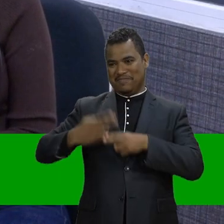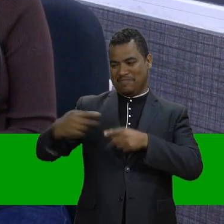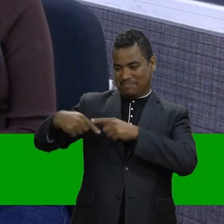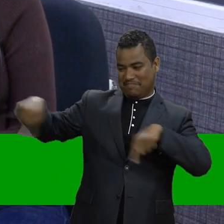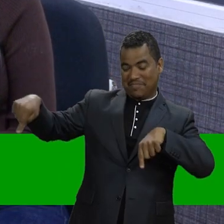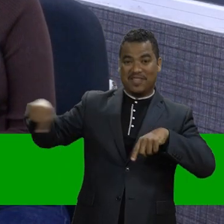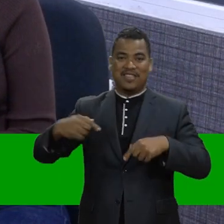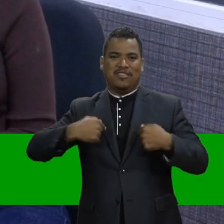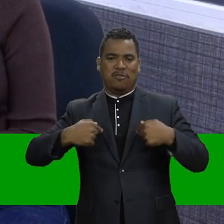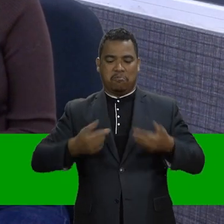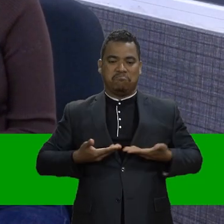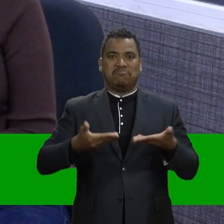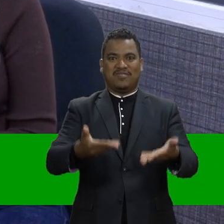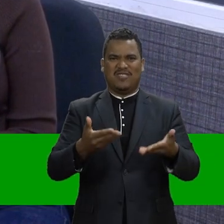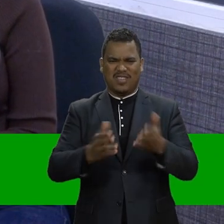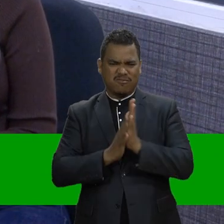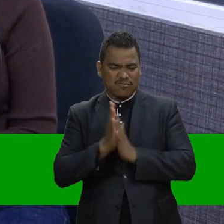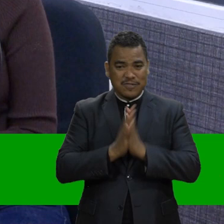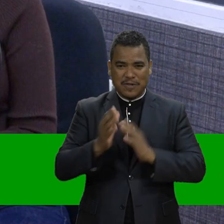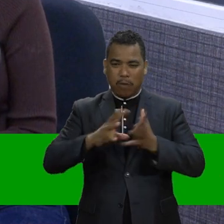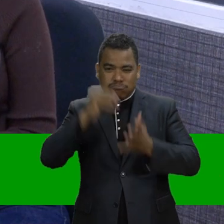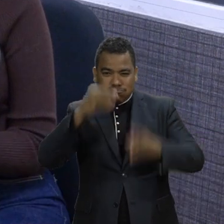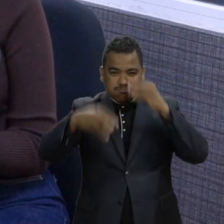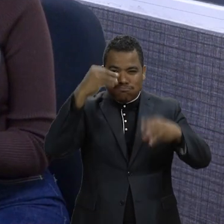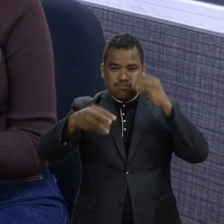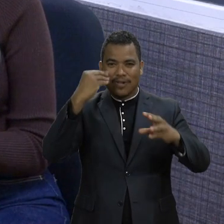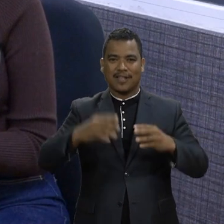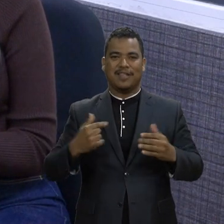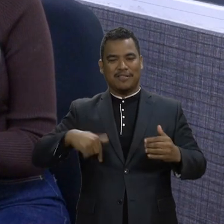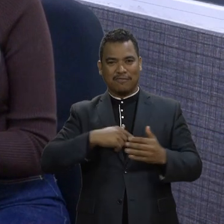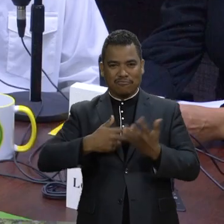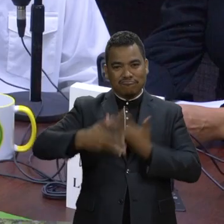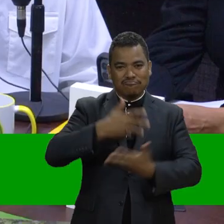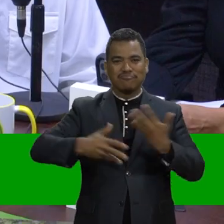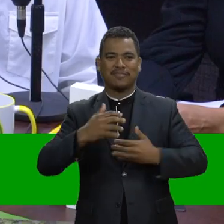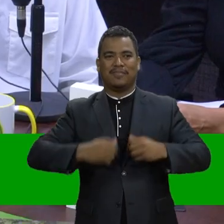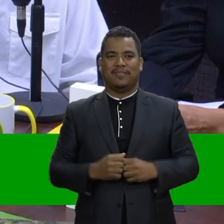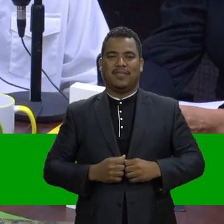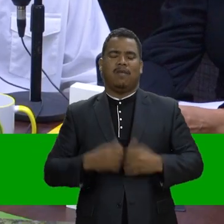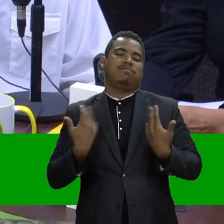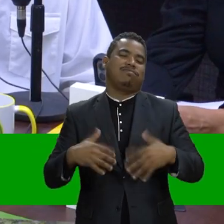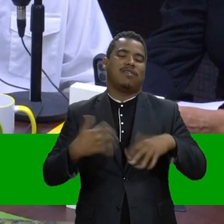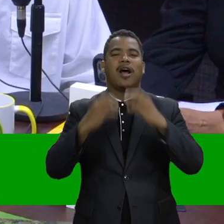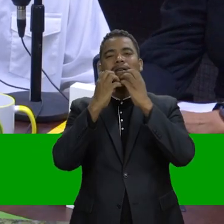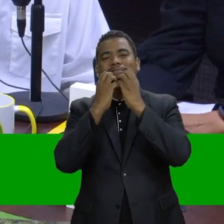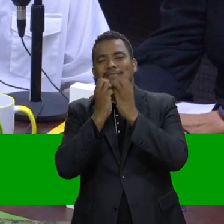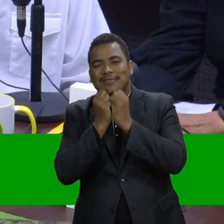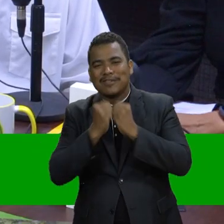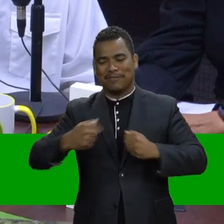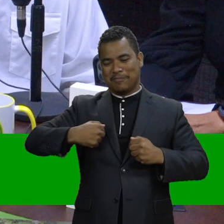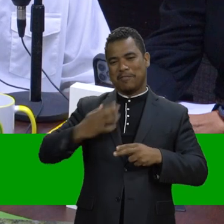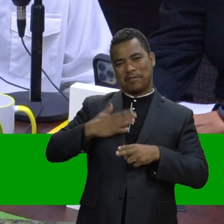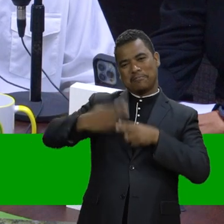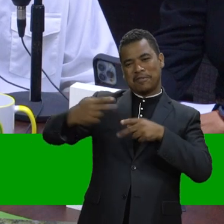una maravillosa iniciativa de nuestra facultad, en la cual aprenderemos mucho y nos divertiremos en el proceso. Con muchísimo cariño les saluda